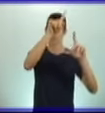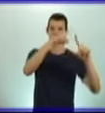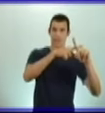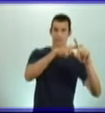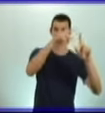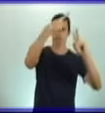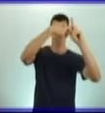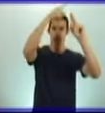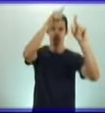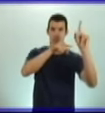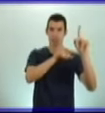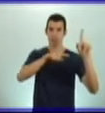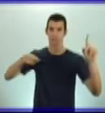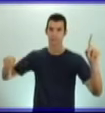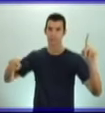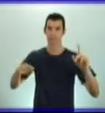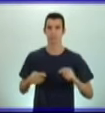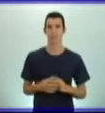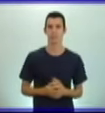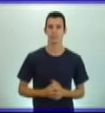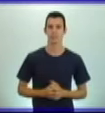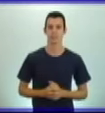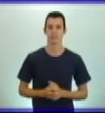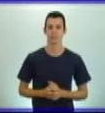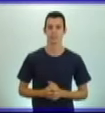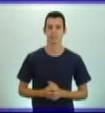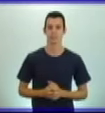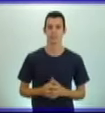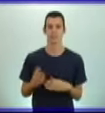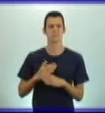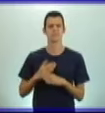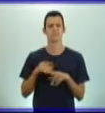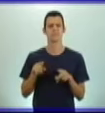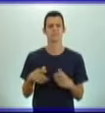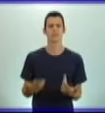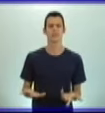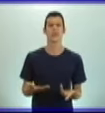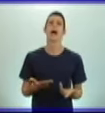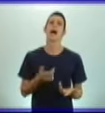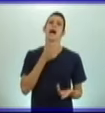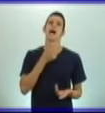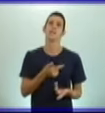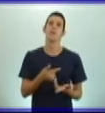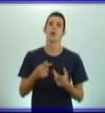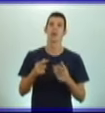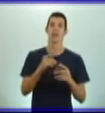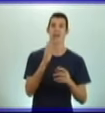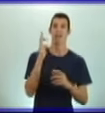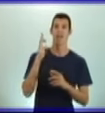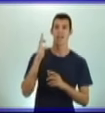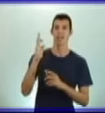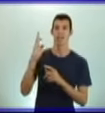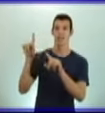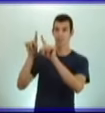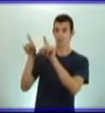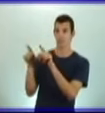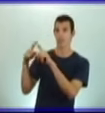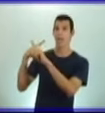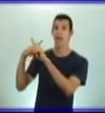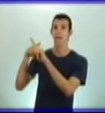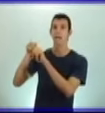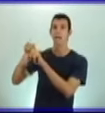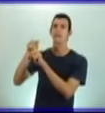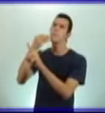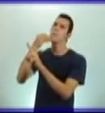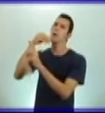aster? Significa todos los valores reales menos el 0. ¿Y qué tenemos que hallar? Bueno, tenemos que